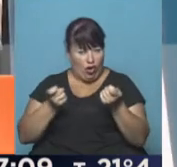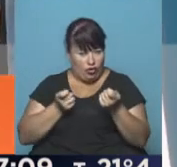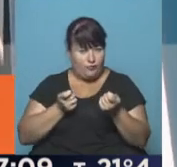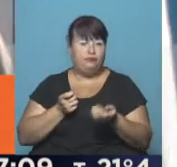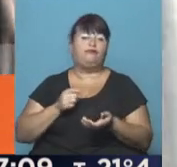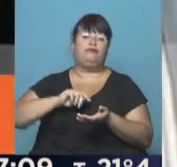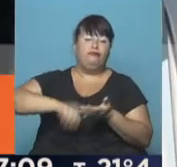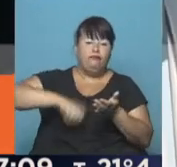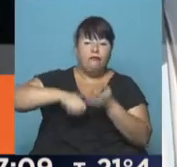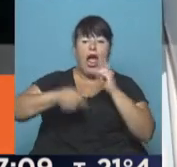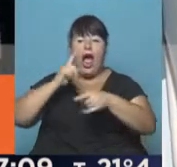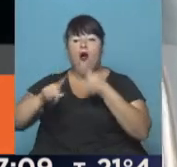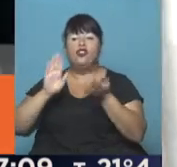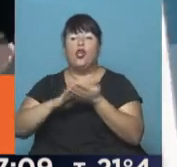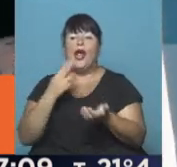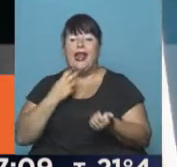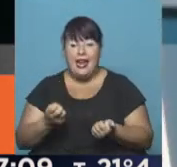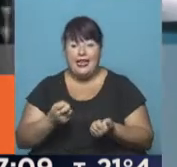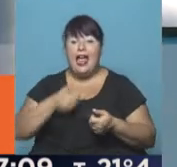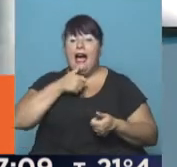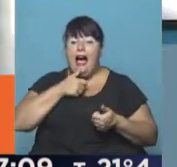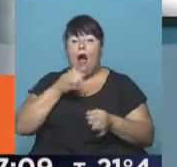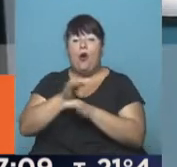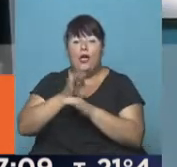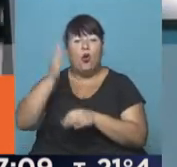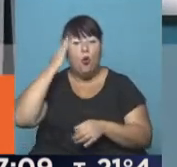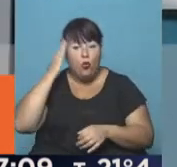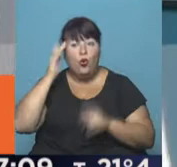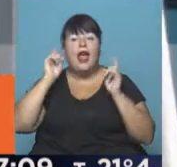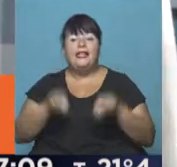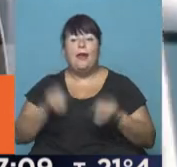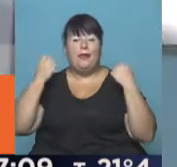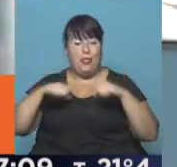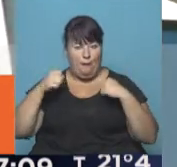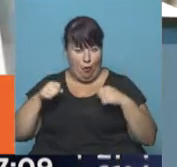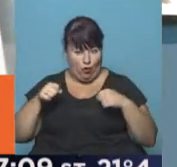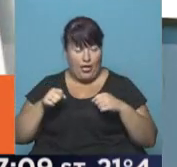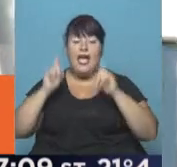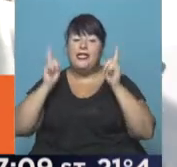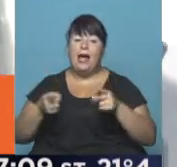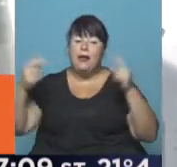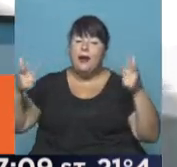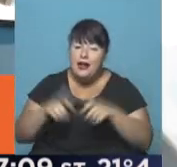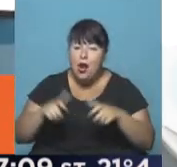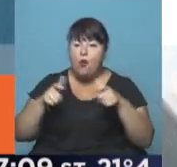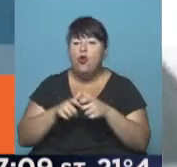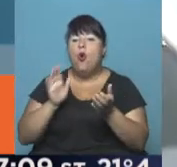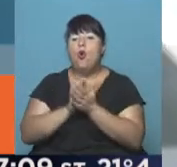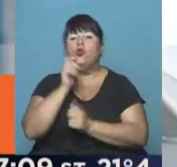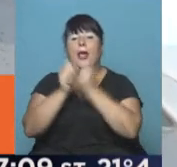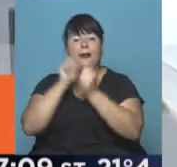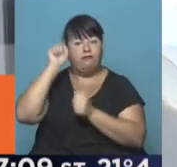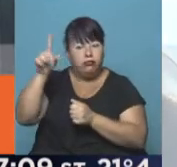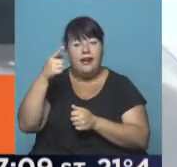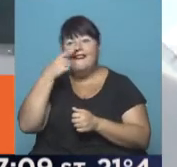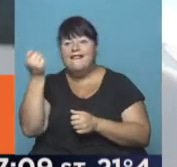firma acuerdos en materia energética hídrica educativa cultural y también deportiva también mantendrá encuentros con empresas locales